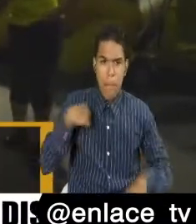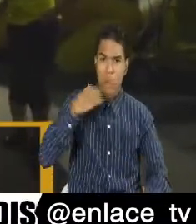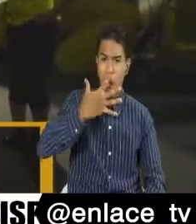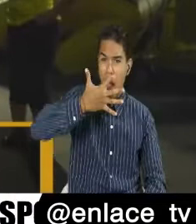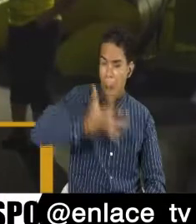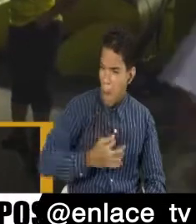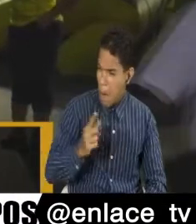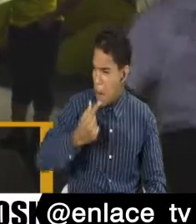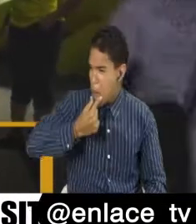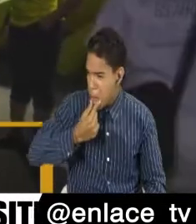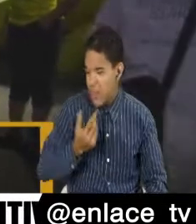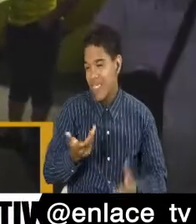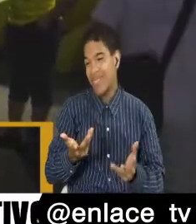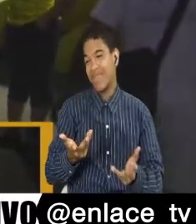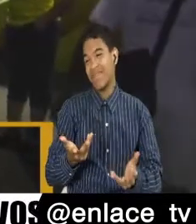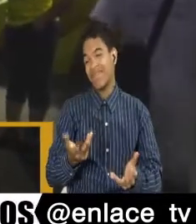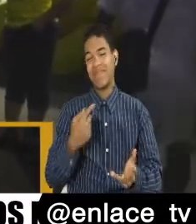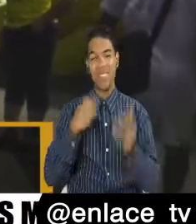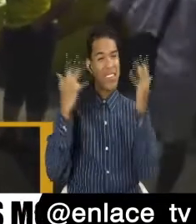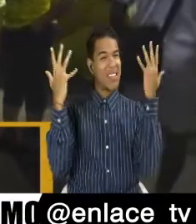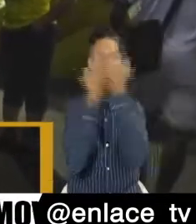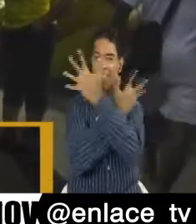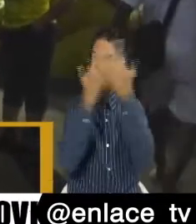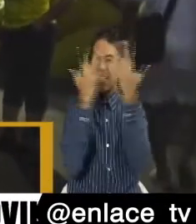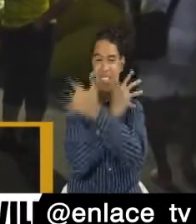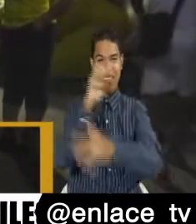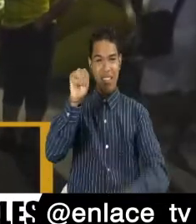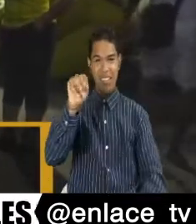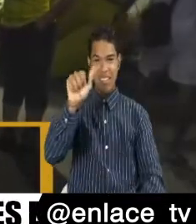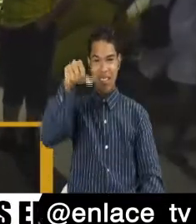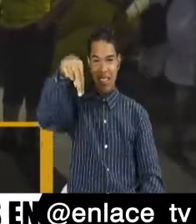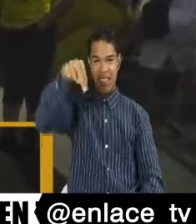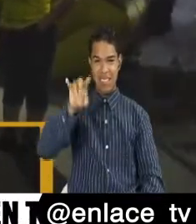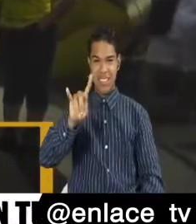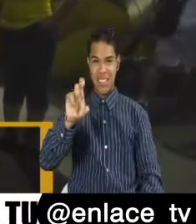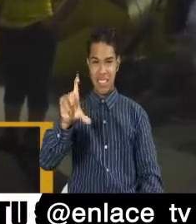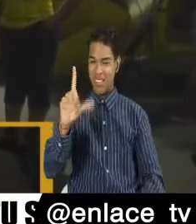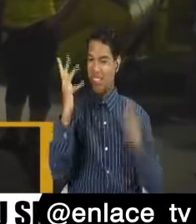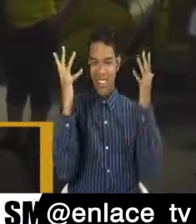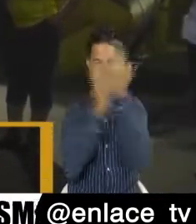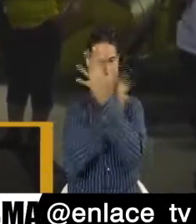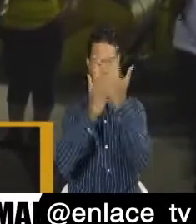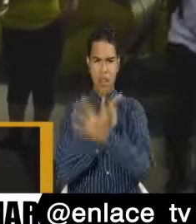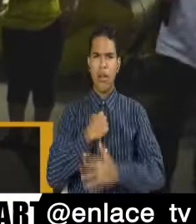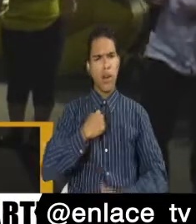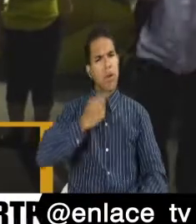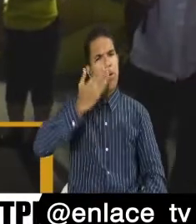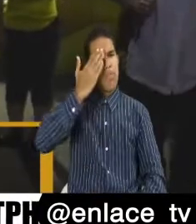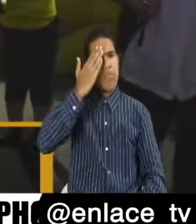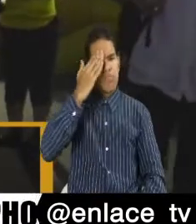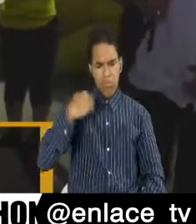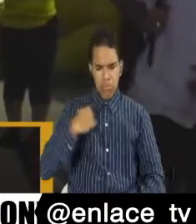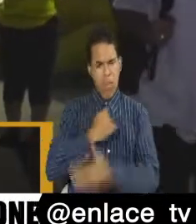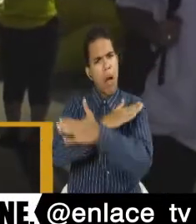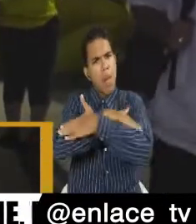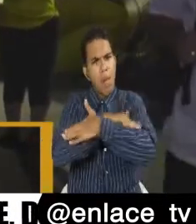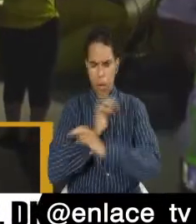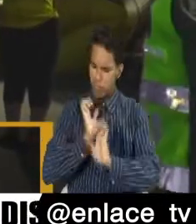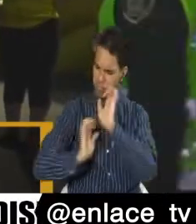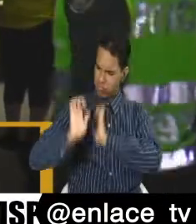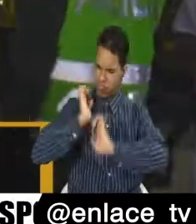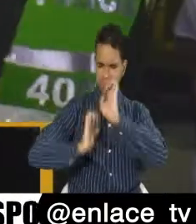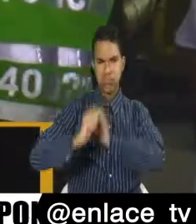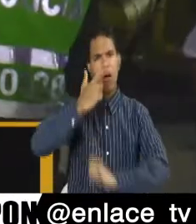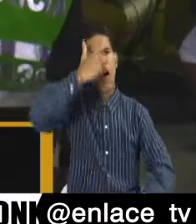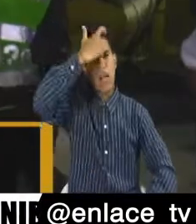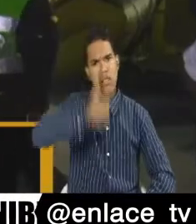allí confundió un poco a Manuel, era para haberlo liquidado. Pero creo que nos comportamos bien defensivamente, el equipo estuvo muy serio, la